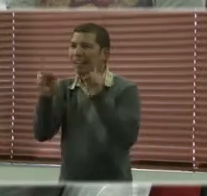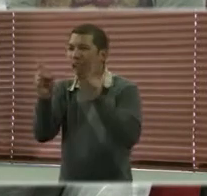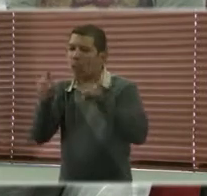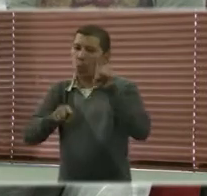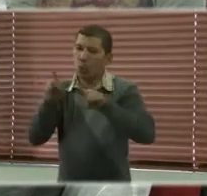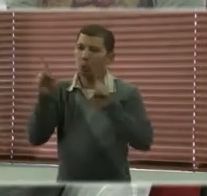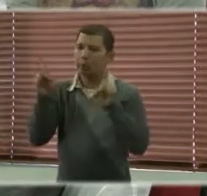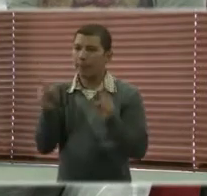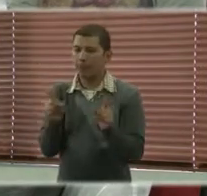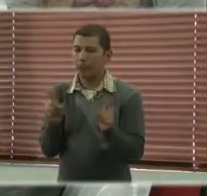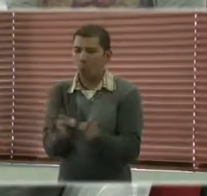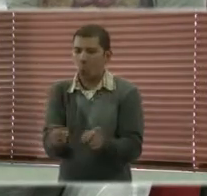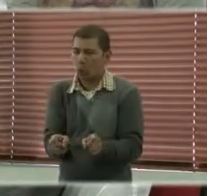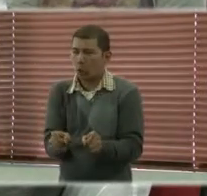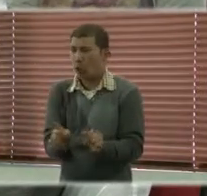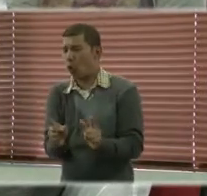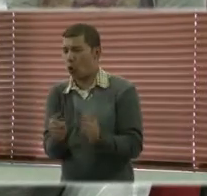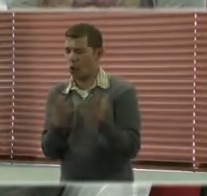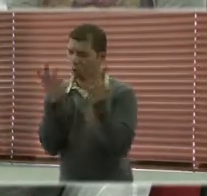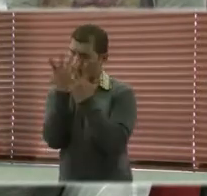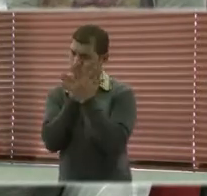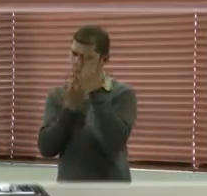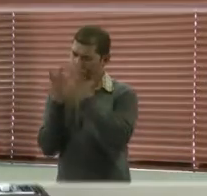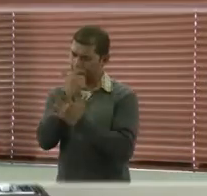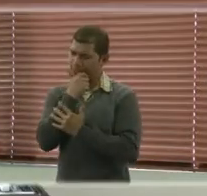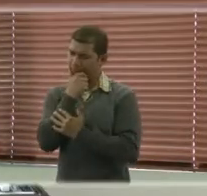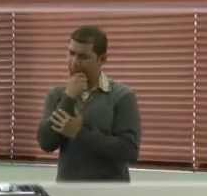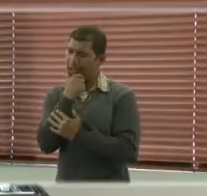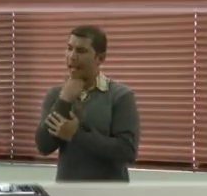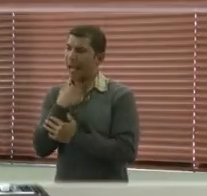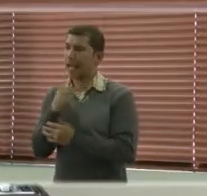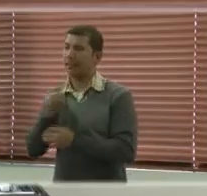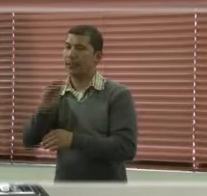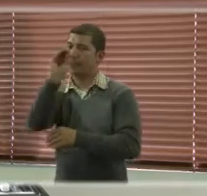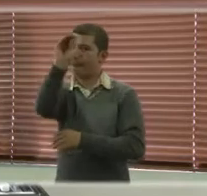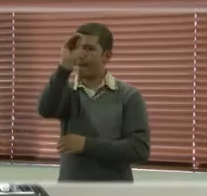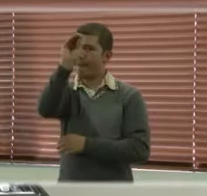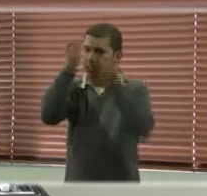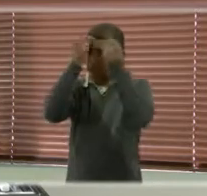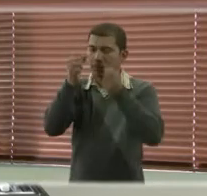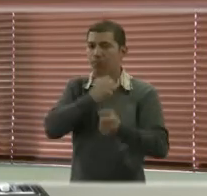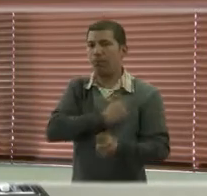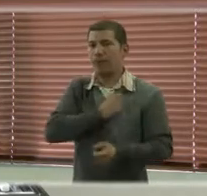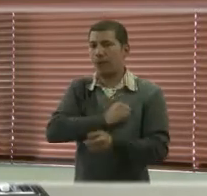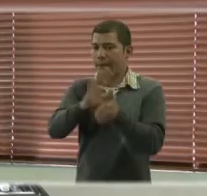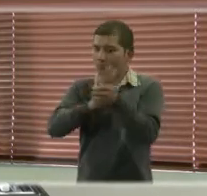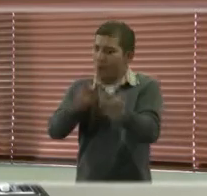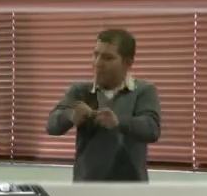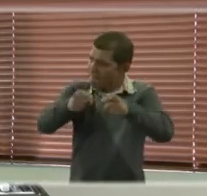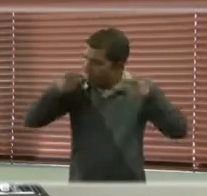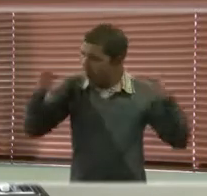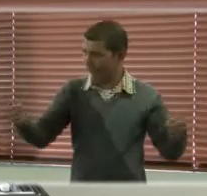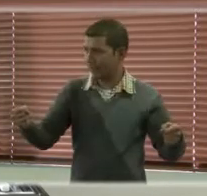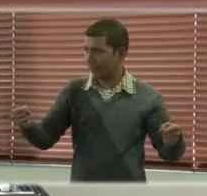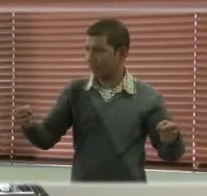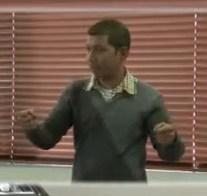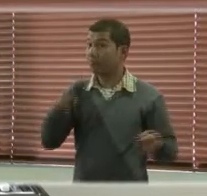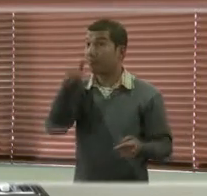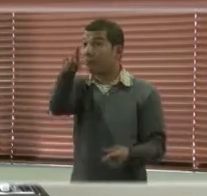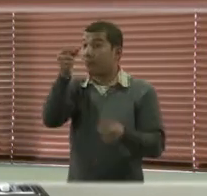están muy claras entonces esa lista de preguntas se le envía al estado y el estado tiene un